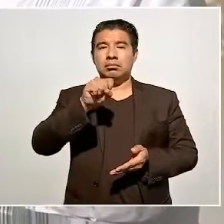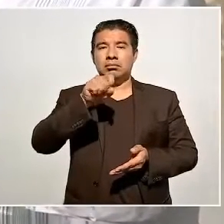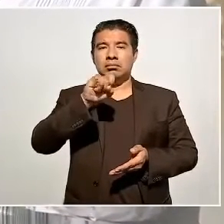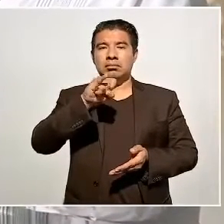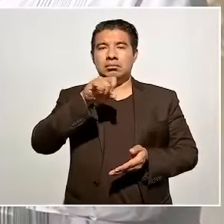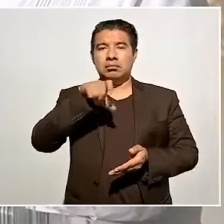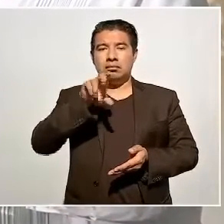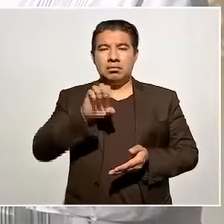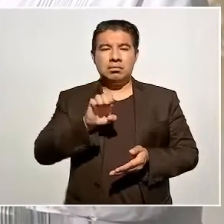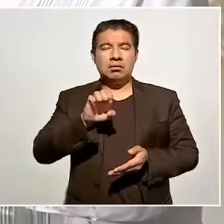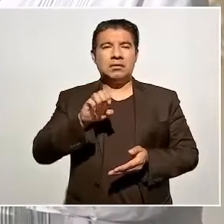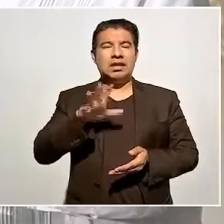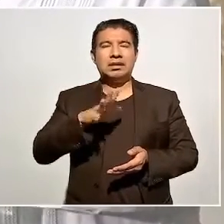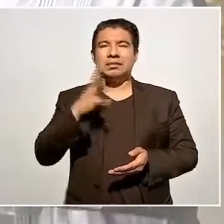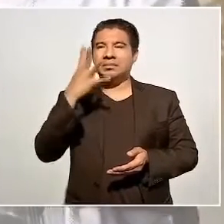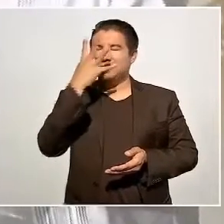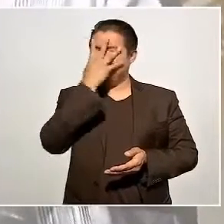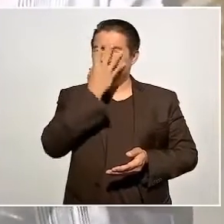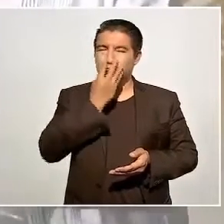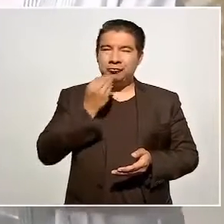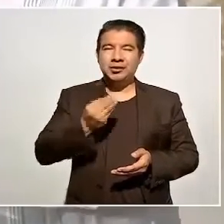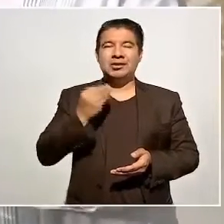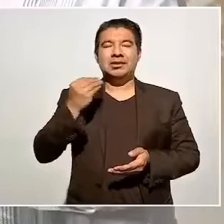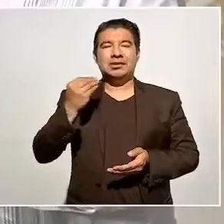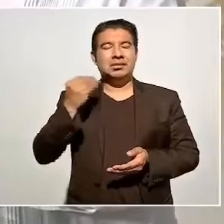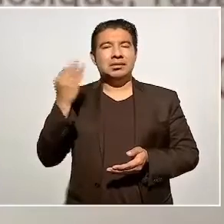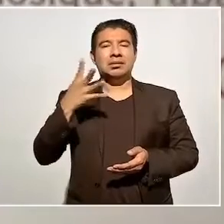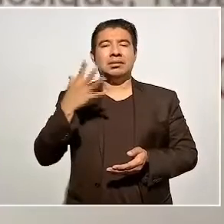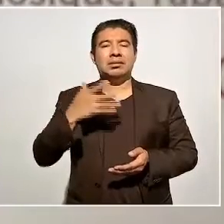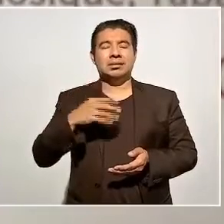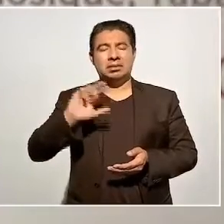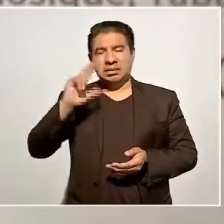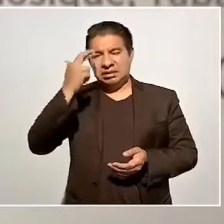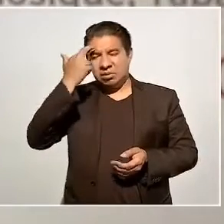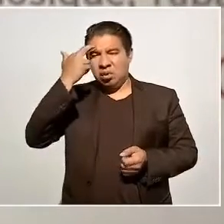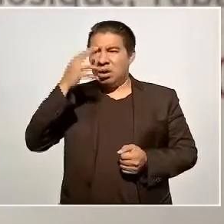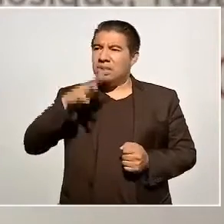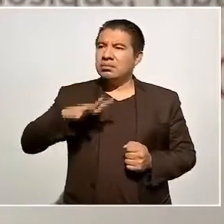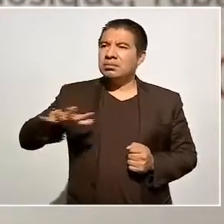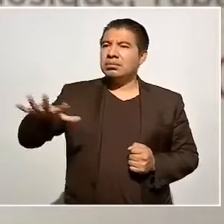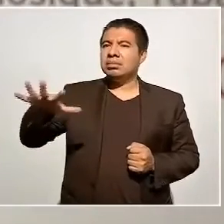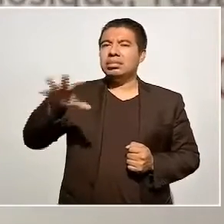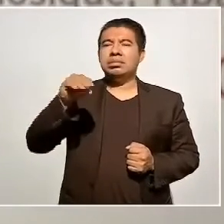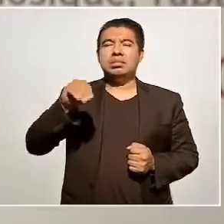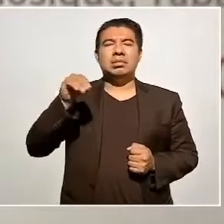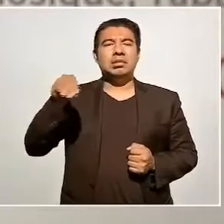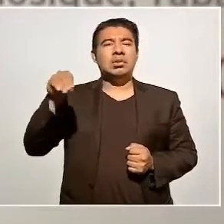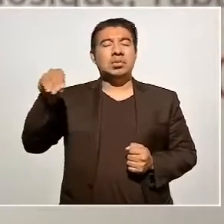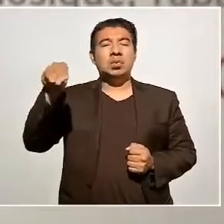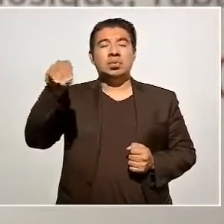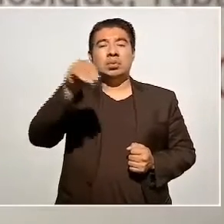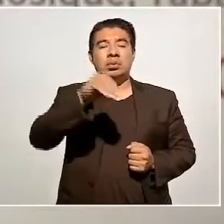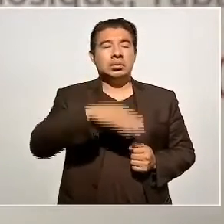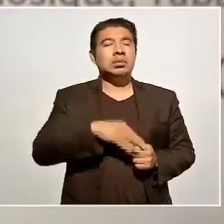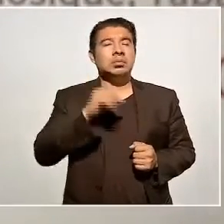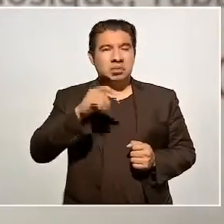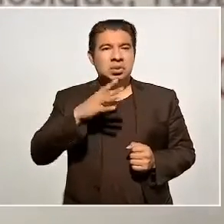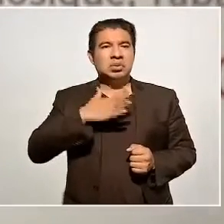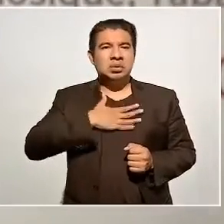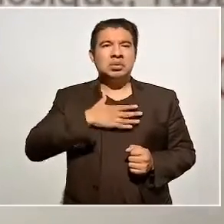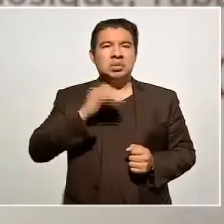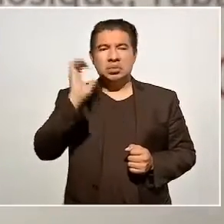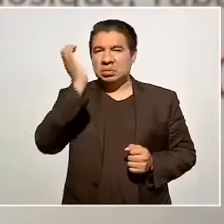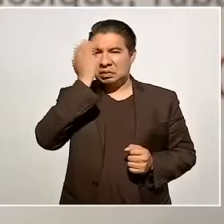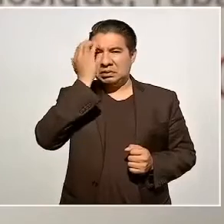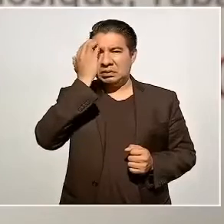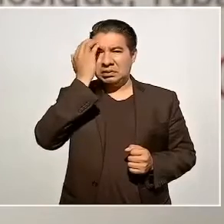tengo de Tenosique. Conozco todas las comunidades de este municipio,